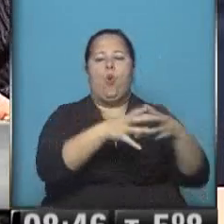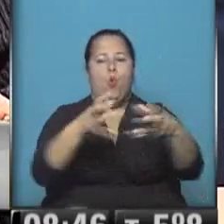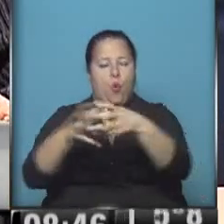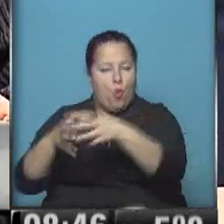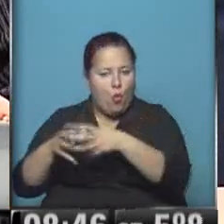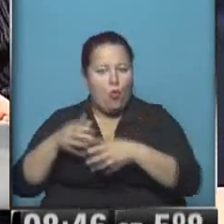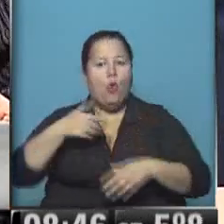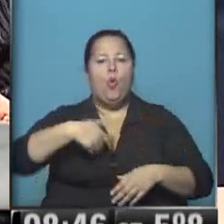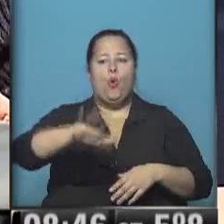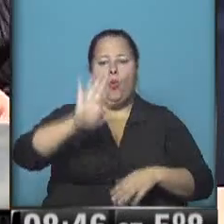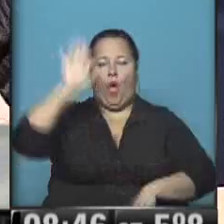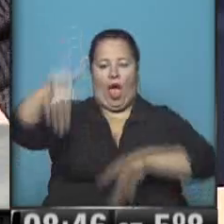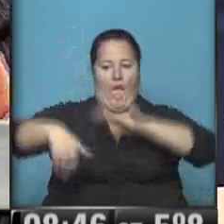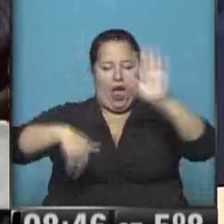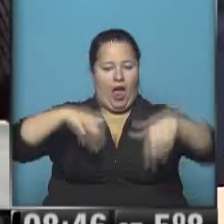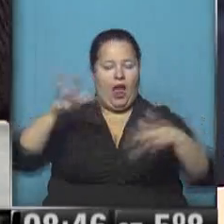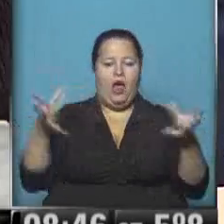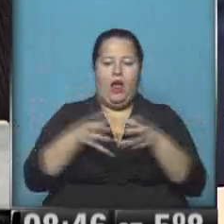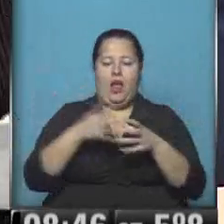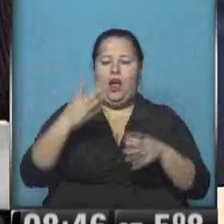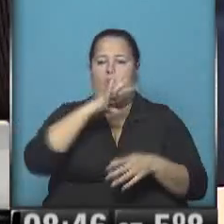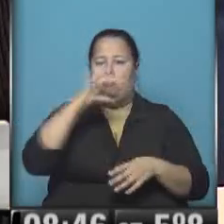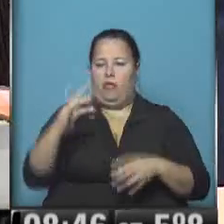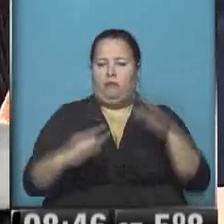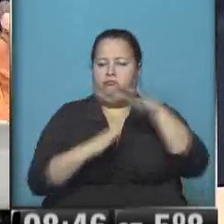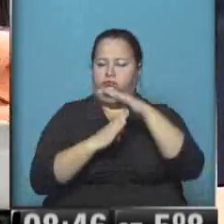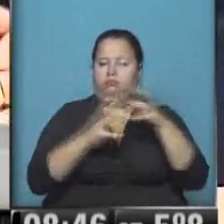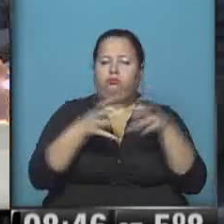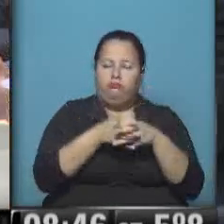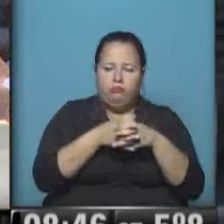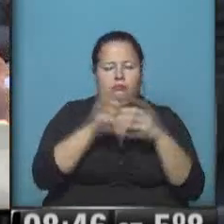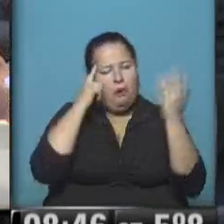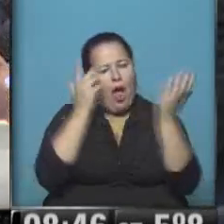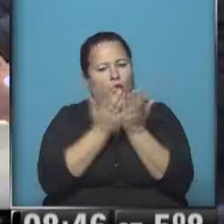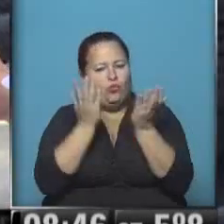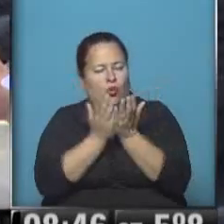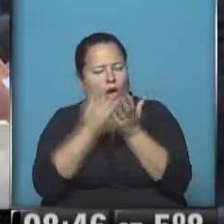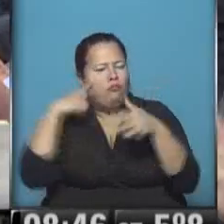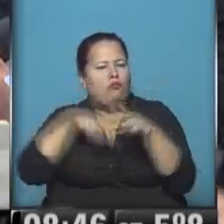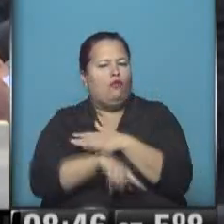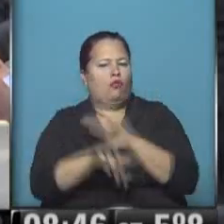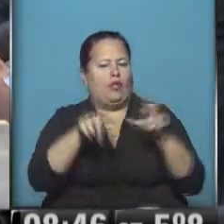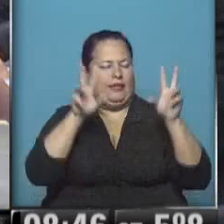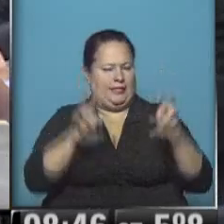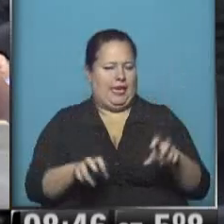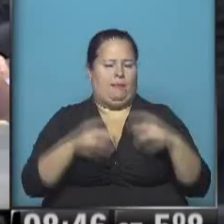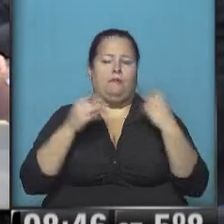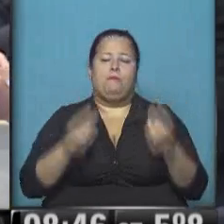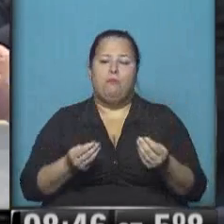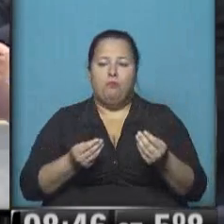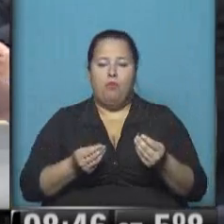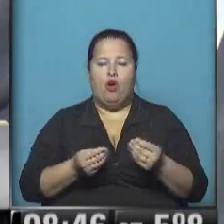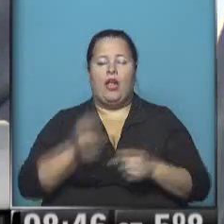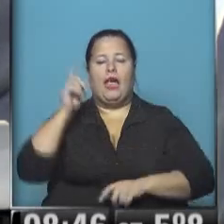va a convocar a sus consejos directivos, a sus cuerpos orgánicos y va a analizar en profundidad este tema. Porque